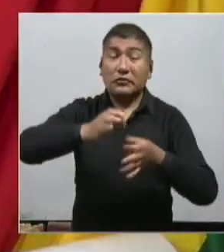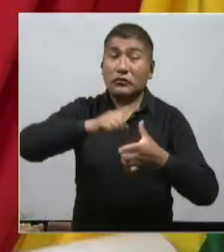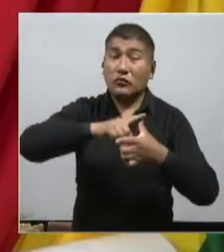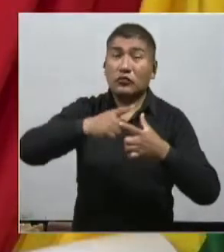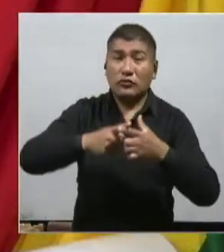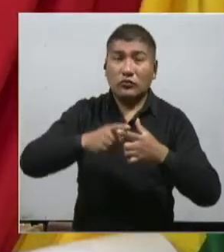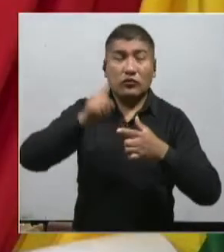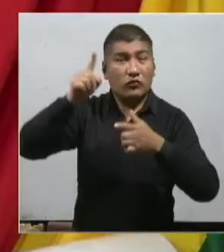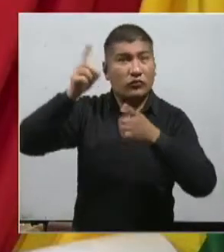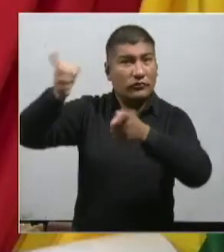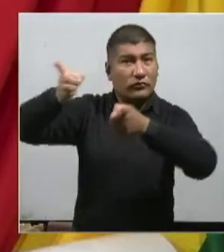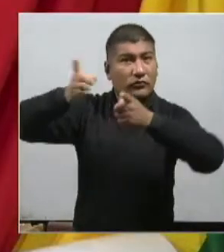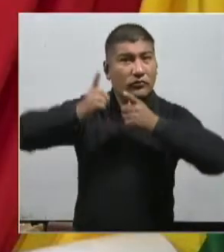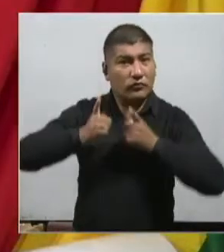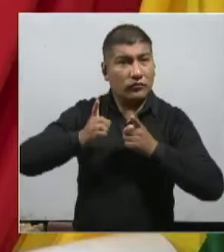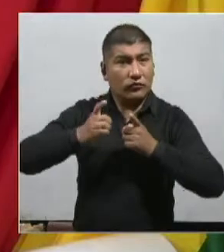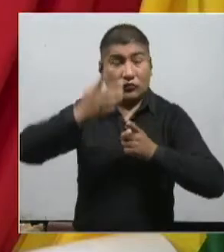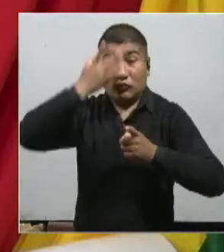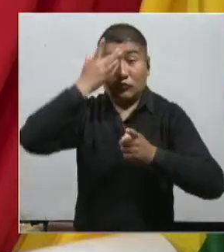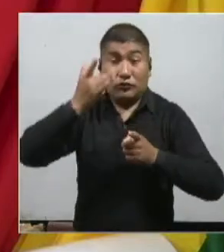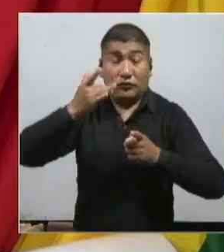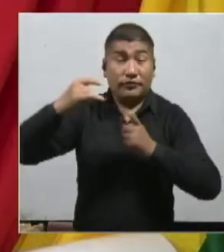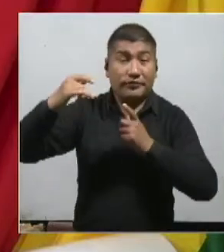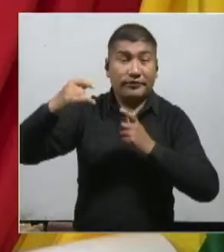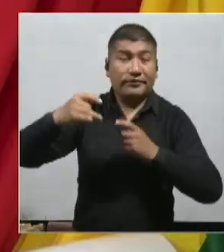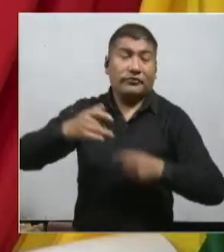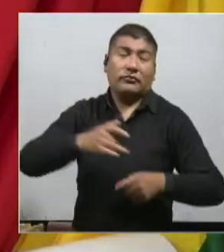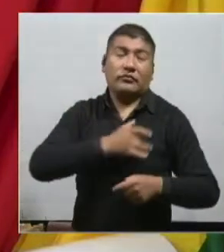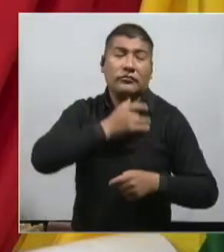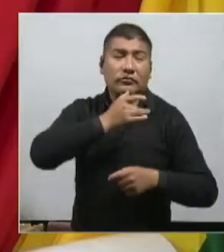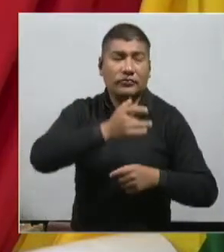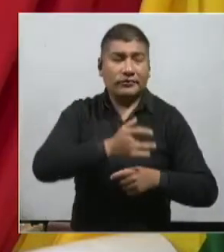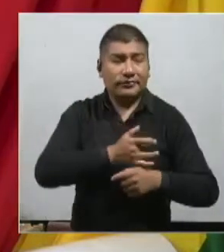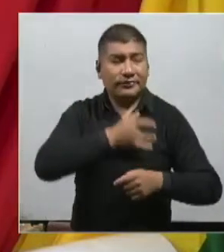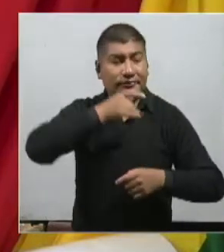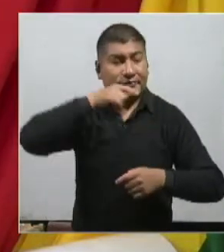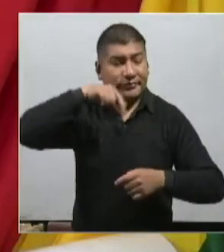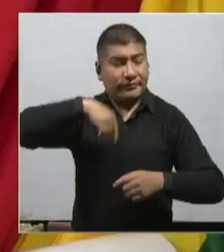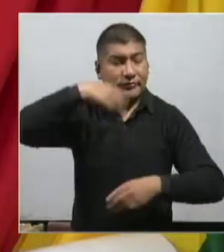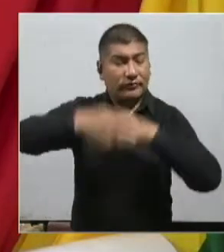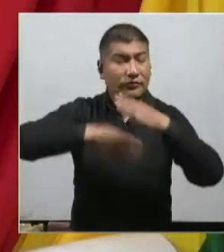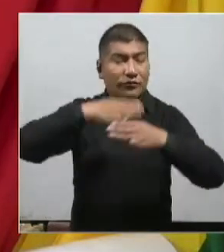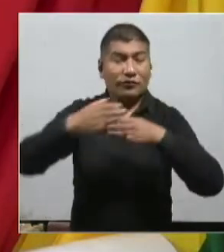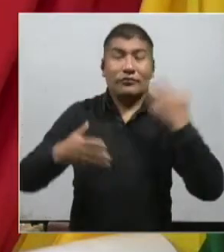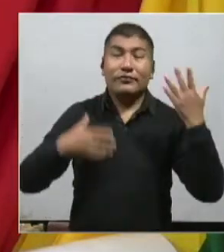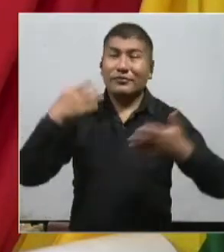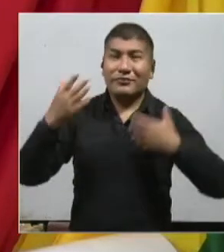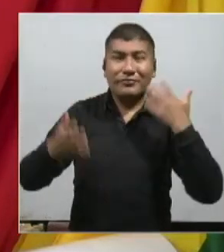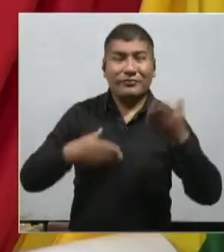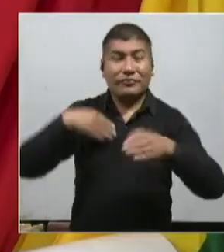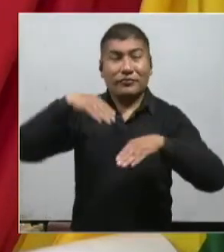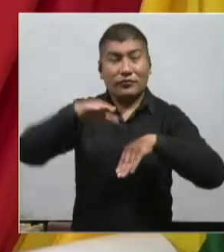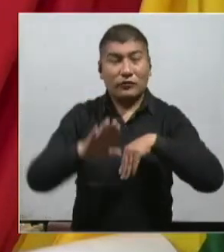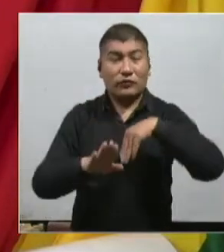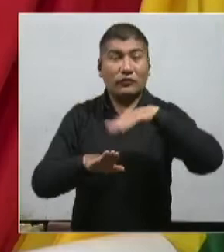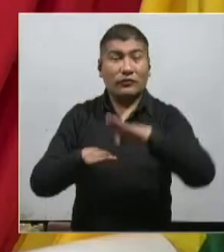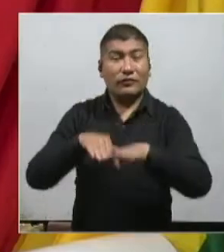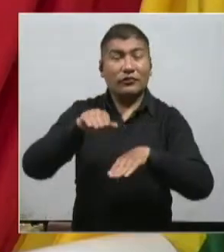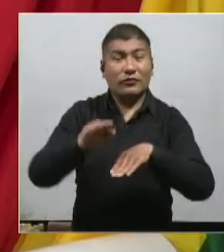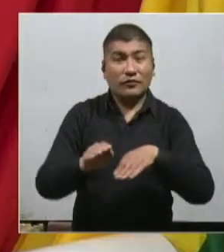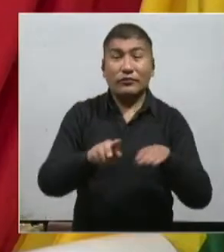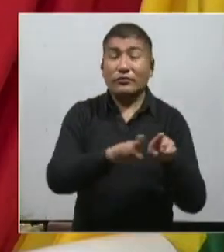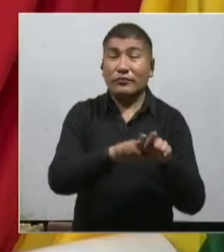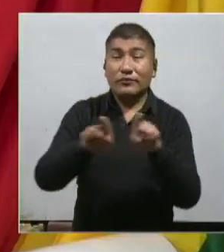es un don, porque nos hace pasar por el mundo con alegría, incluso en